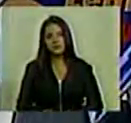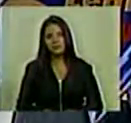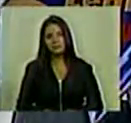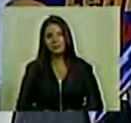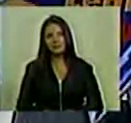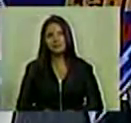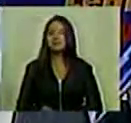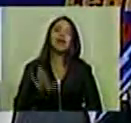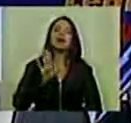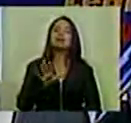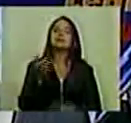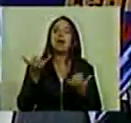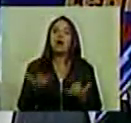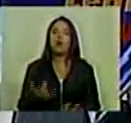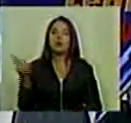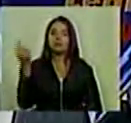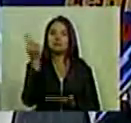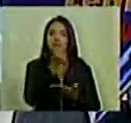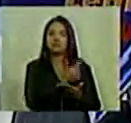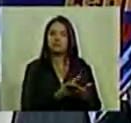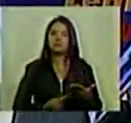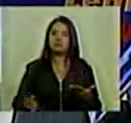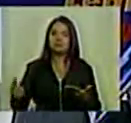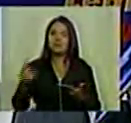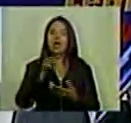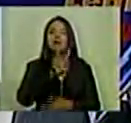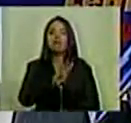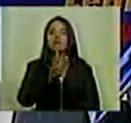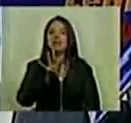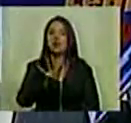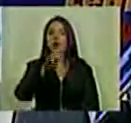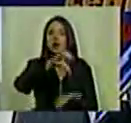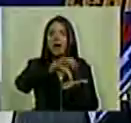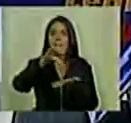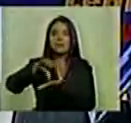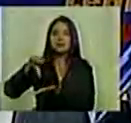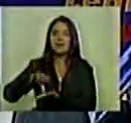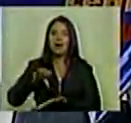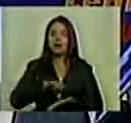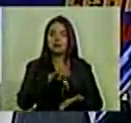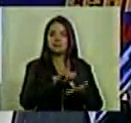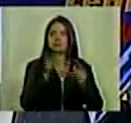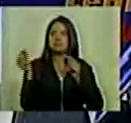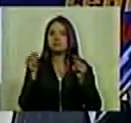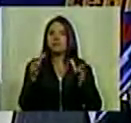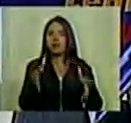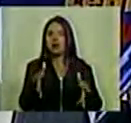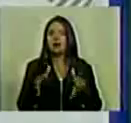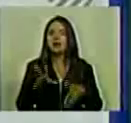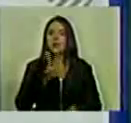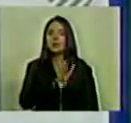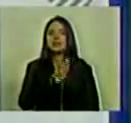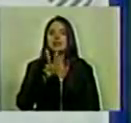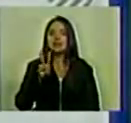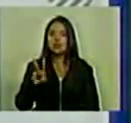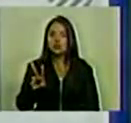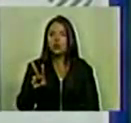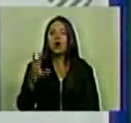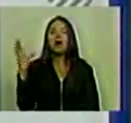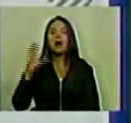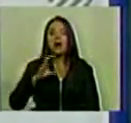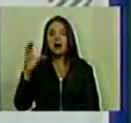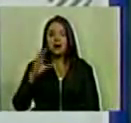Así está pintado el mapa. De las 24 capitales en disputa, ganamos 22, incluida